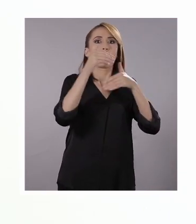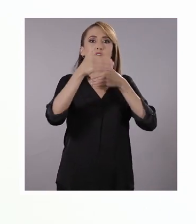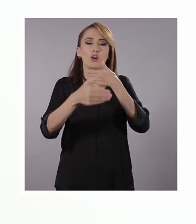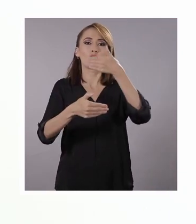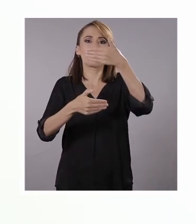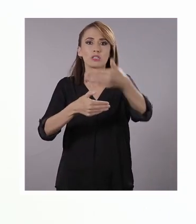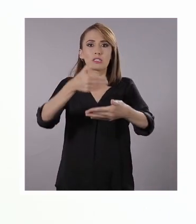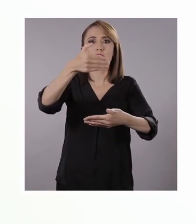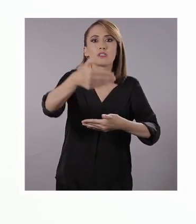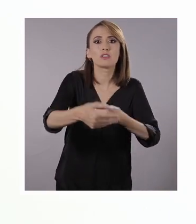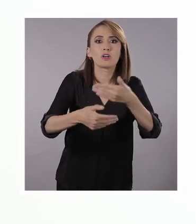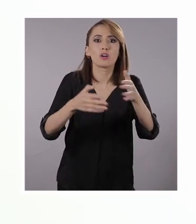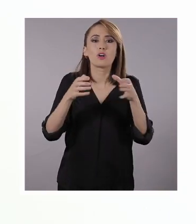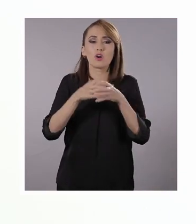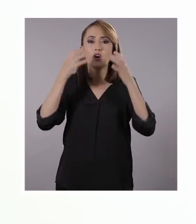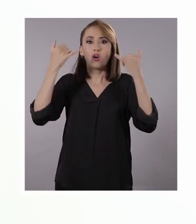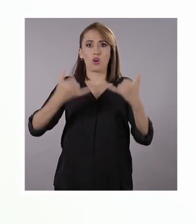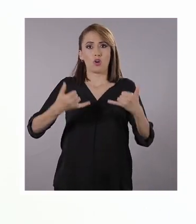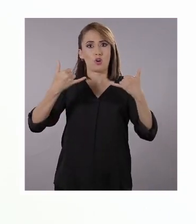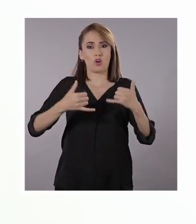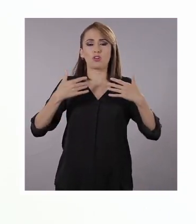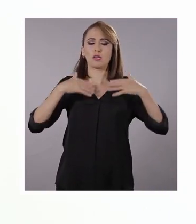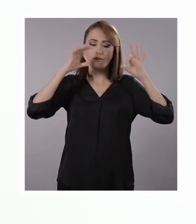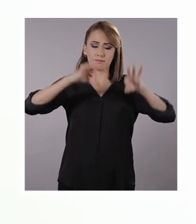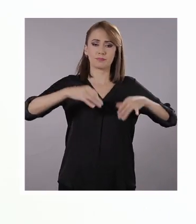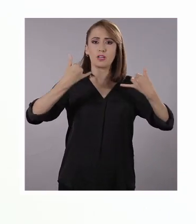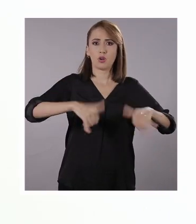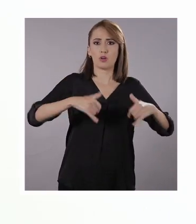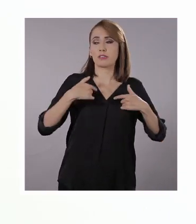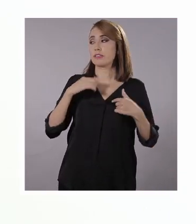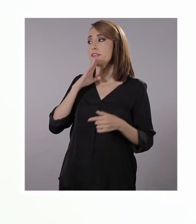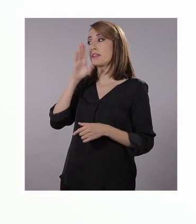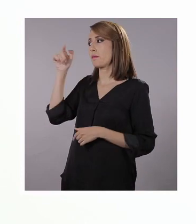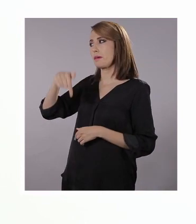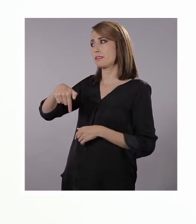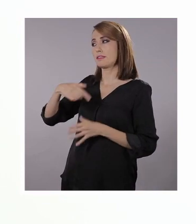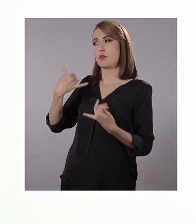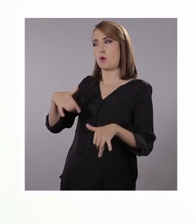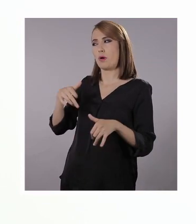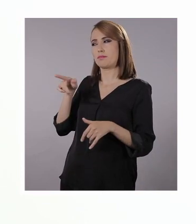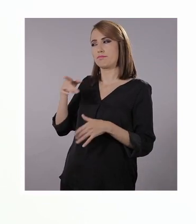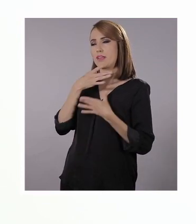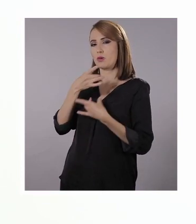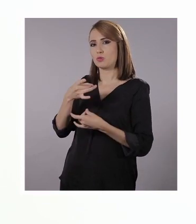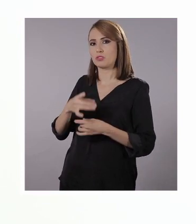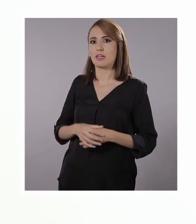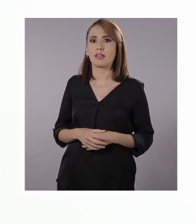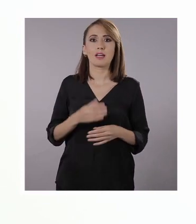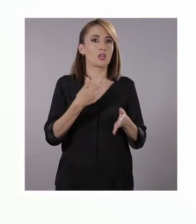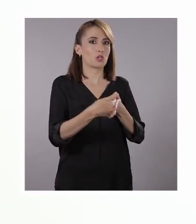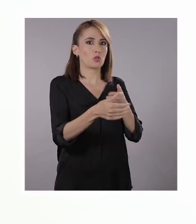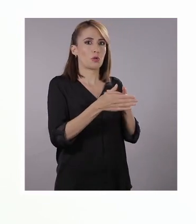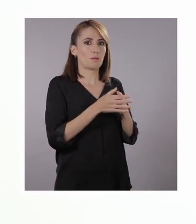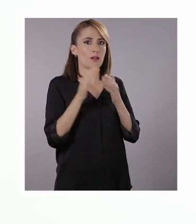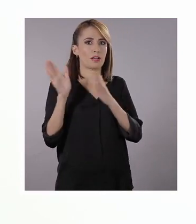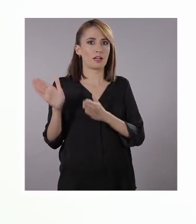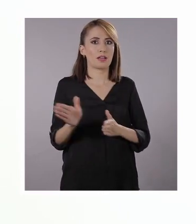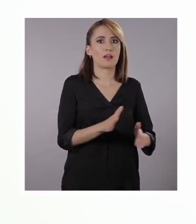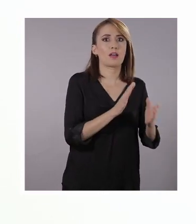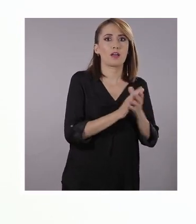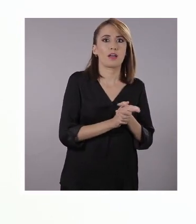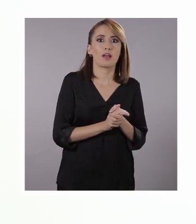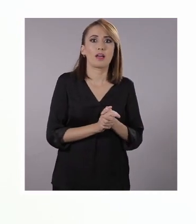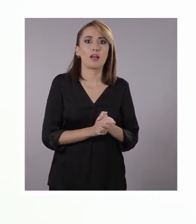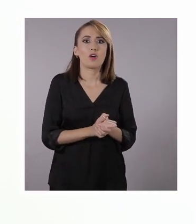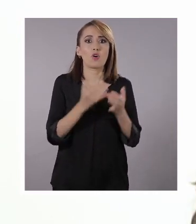6 y 2 son 8 y 8, 16. Profe, escuché que íbamos a jugar y aquí estoy, al pie del cañón. Sí, lo sé, siempre estás aquí cuando se trata de jugar. Pero por